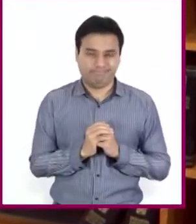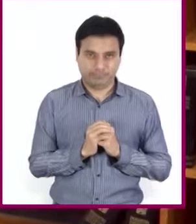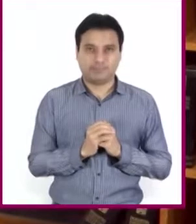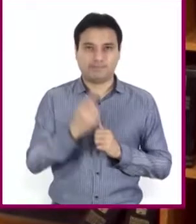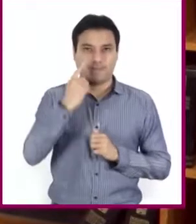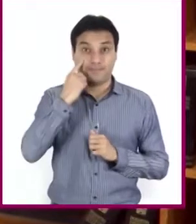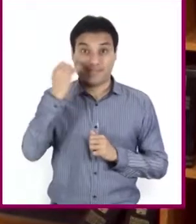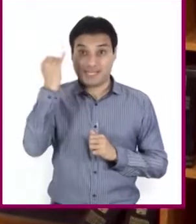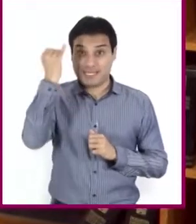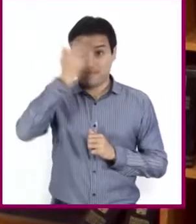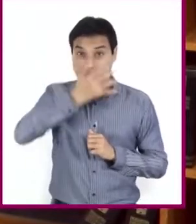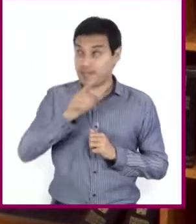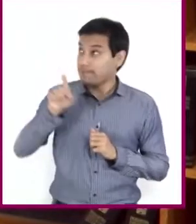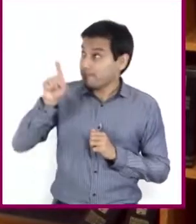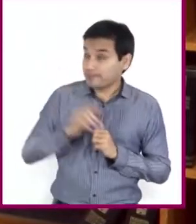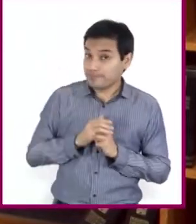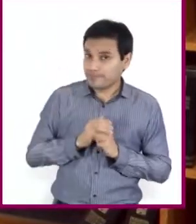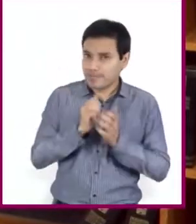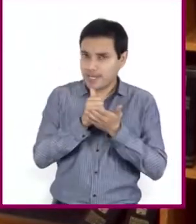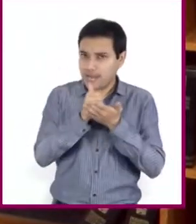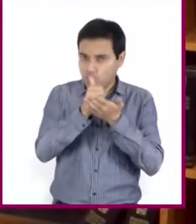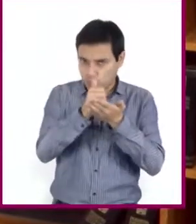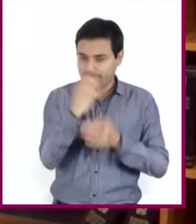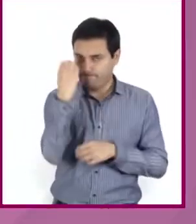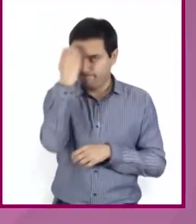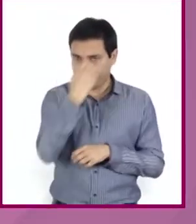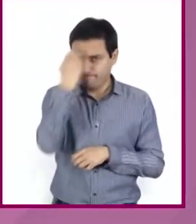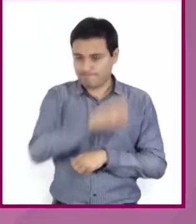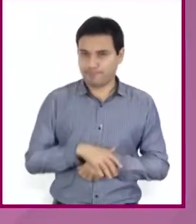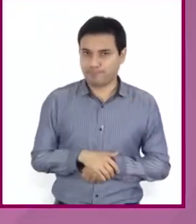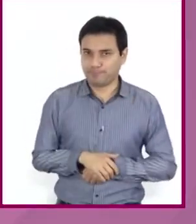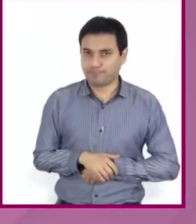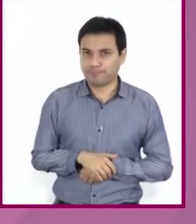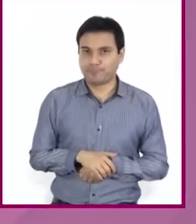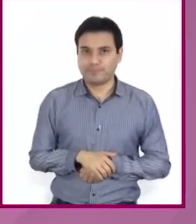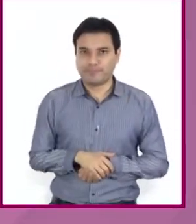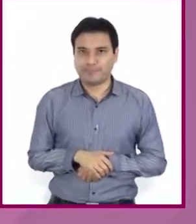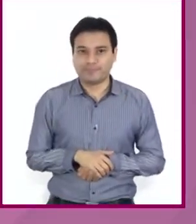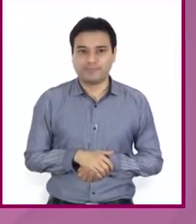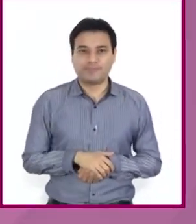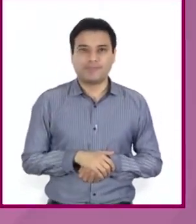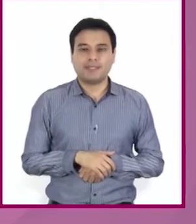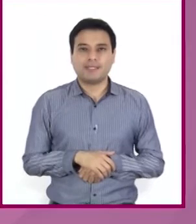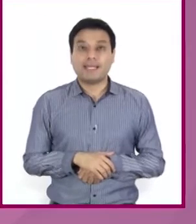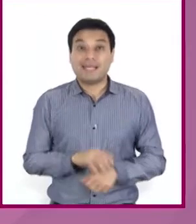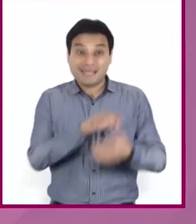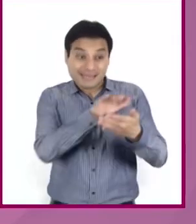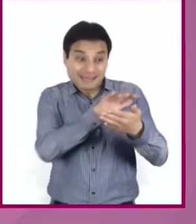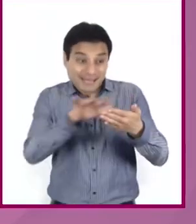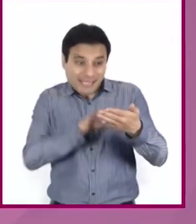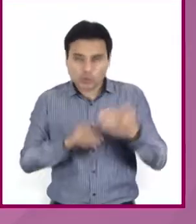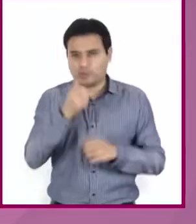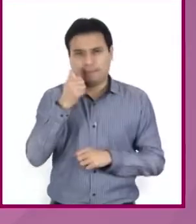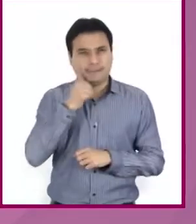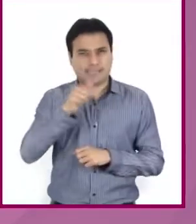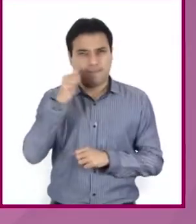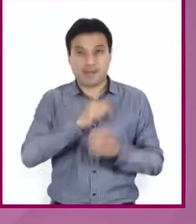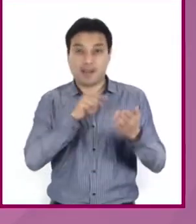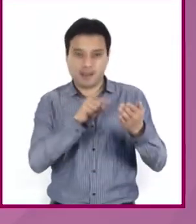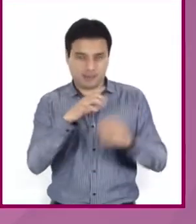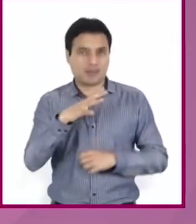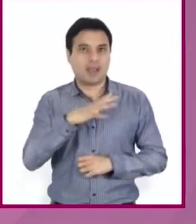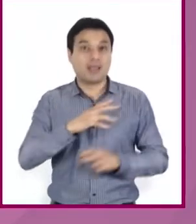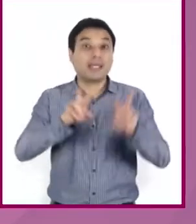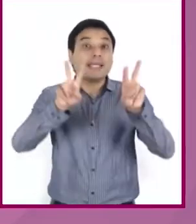siguiente imagen, analizaremos esto. El texto casi siempre tiene un título y se coloca